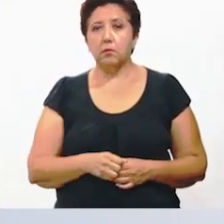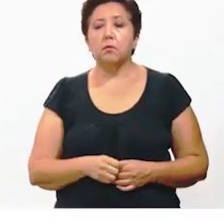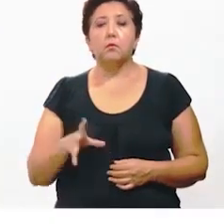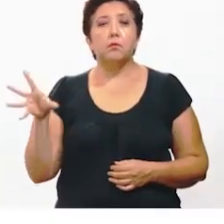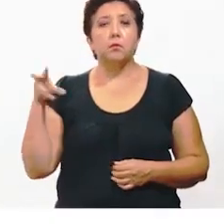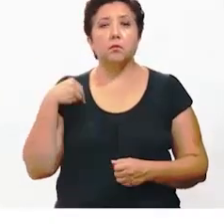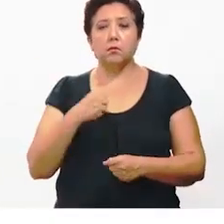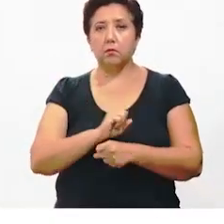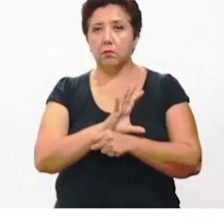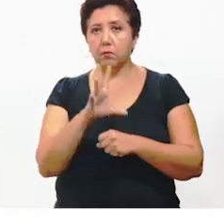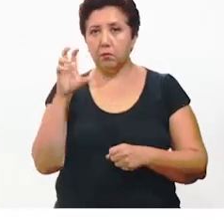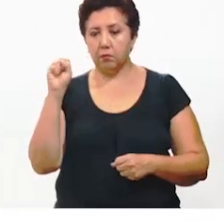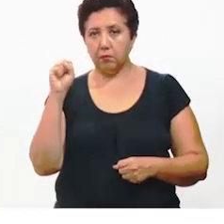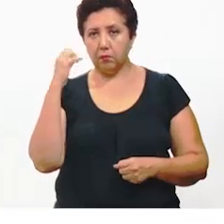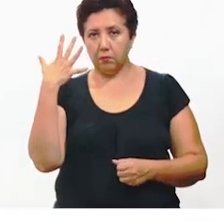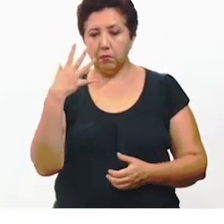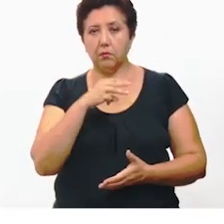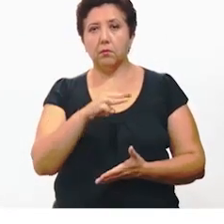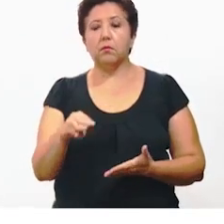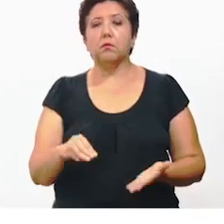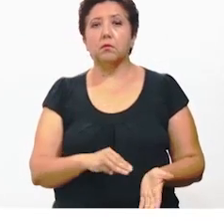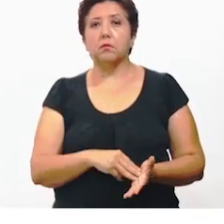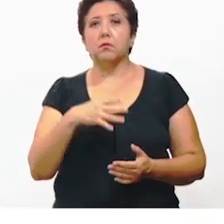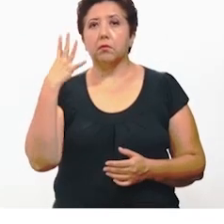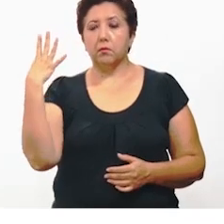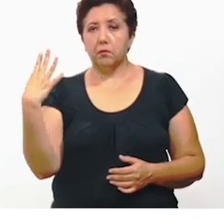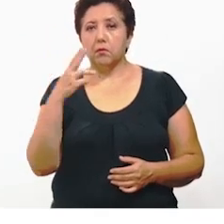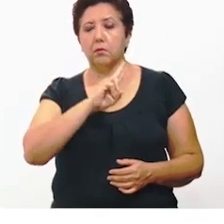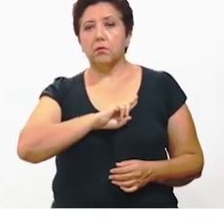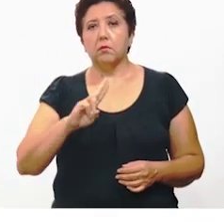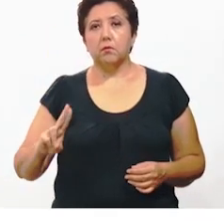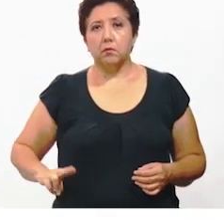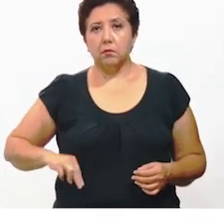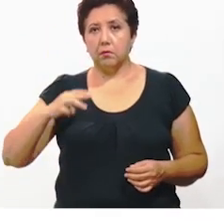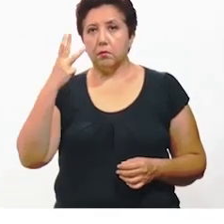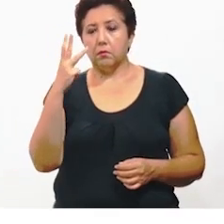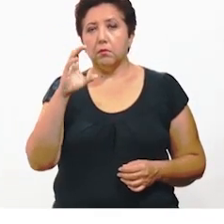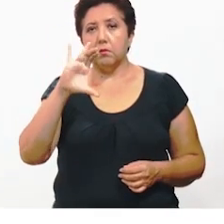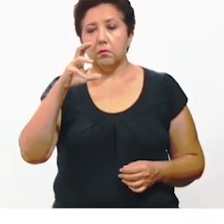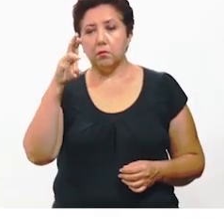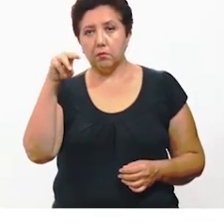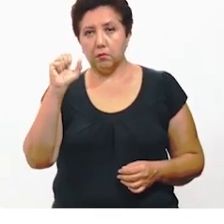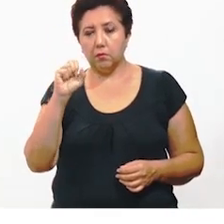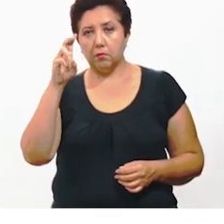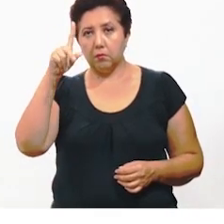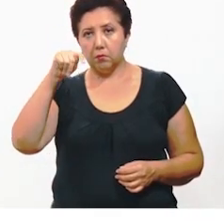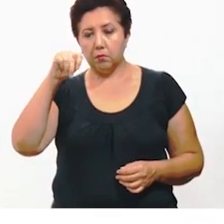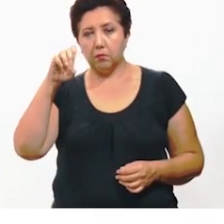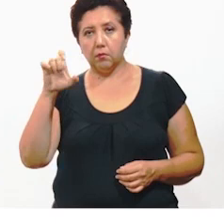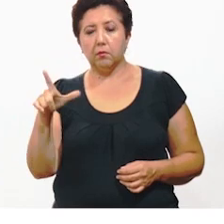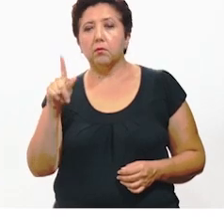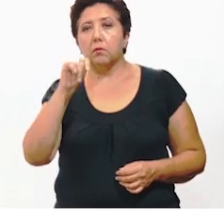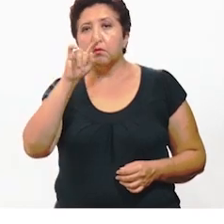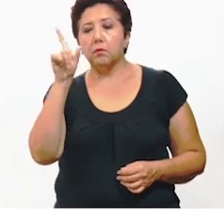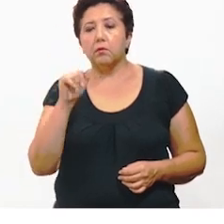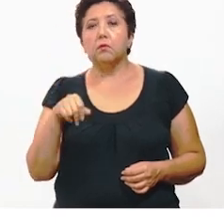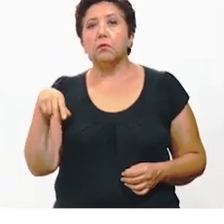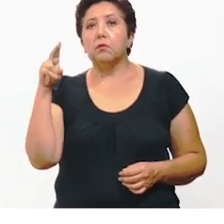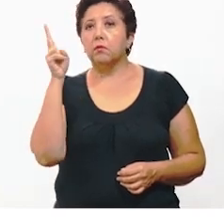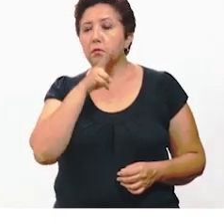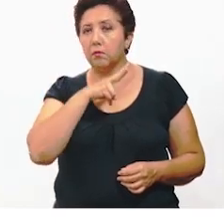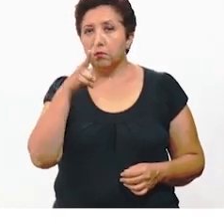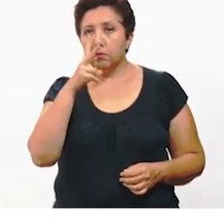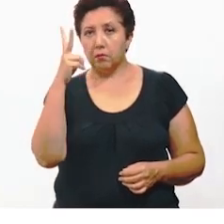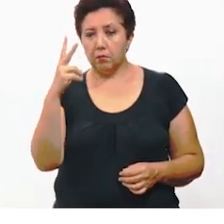coronavirus, 65 en Mérida, 4 en Umán, 3 en Chichimilá, en Motul, en Tizimín y en